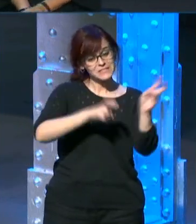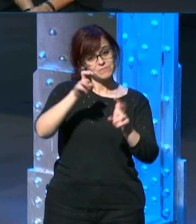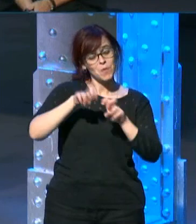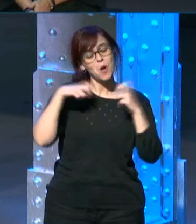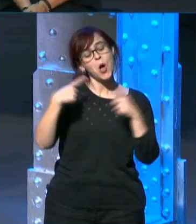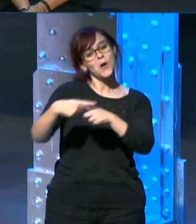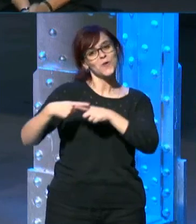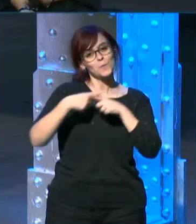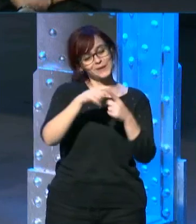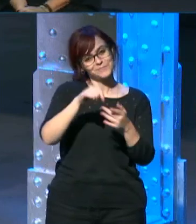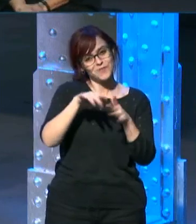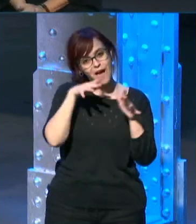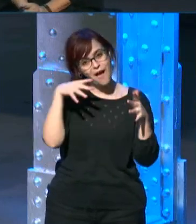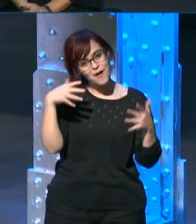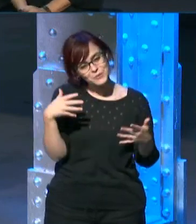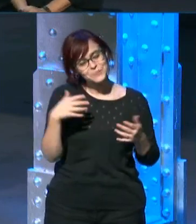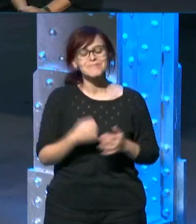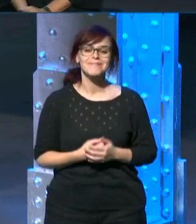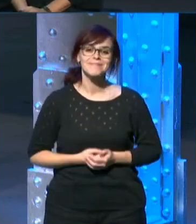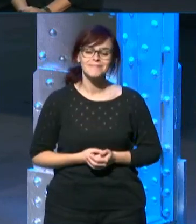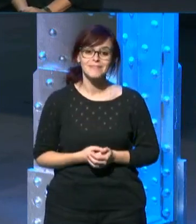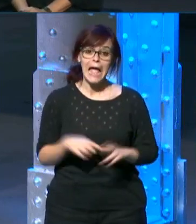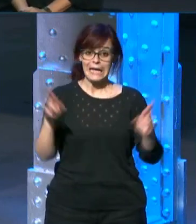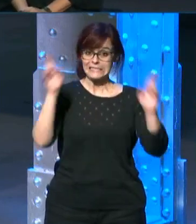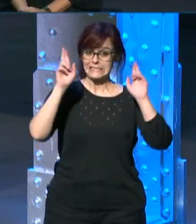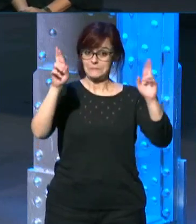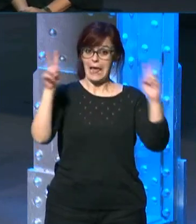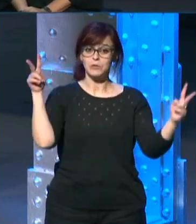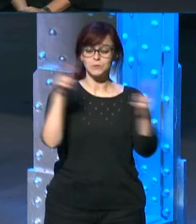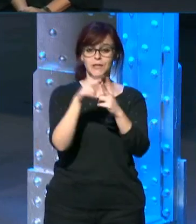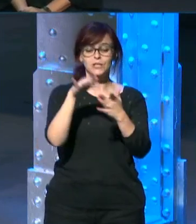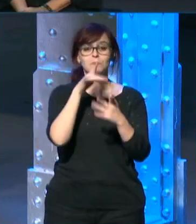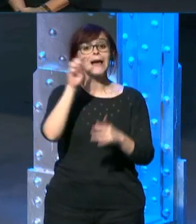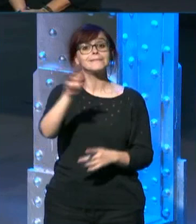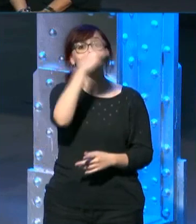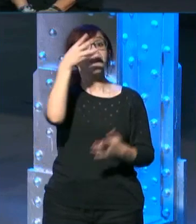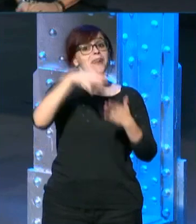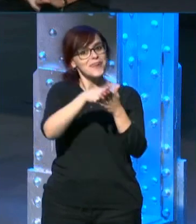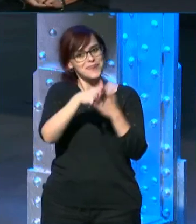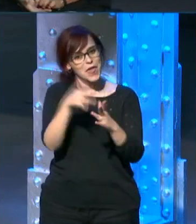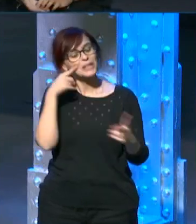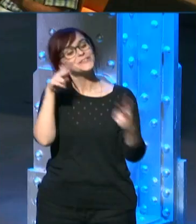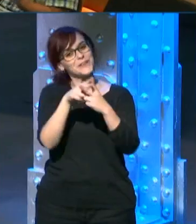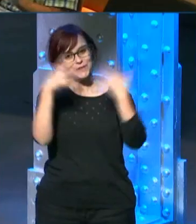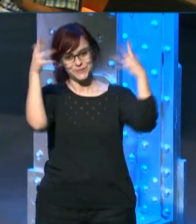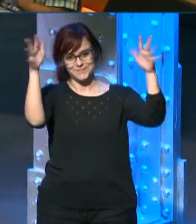momentos con nosotros. Y nada, esperamos veros en la tercera edición.